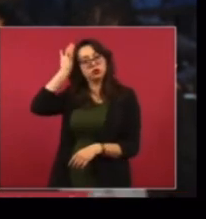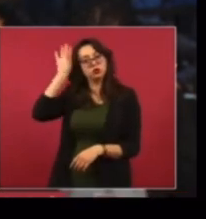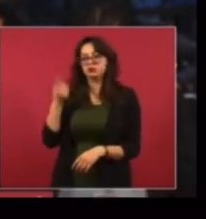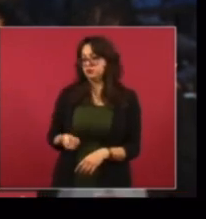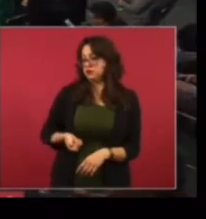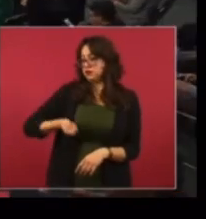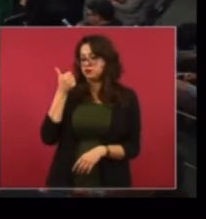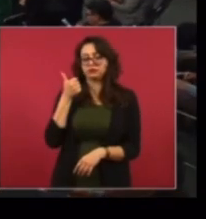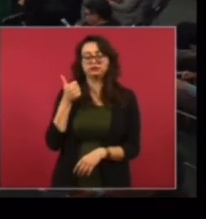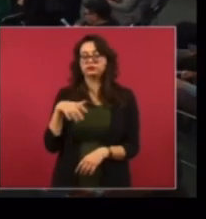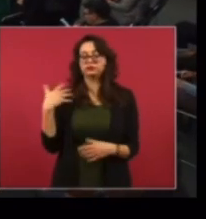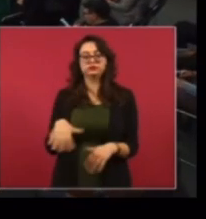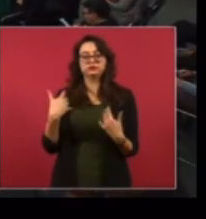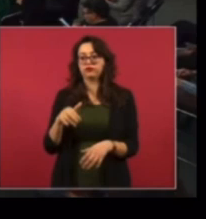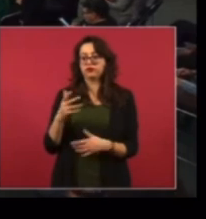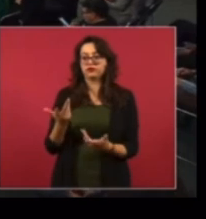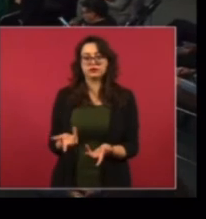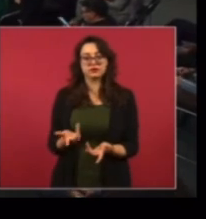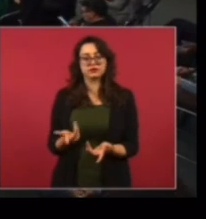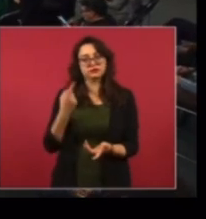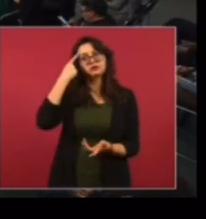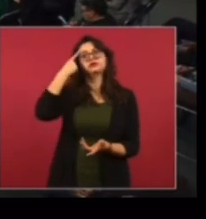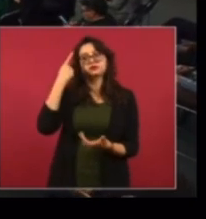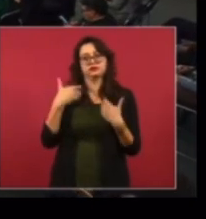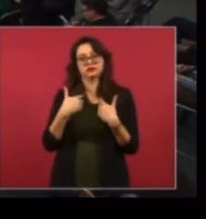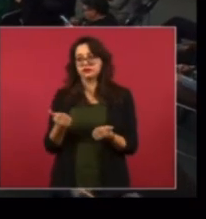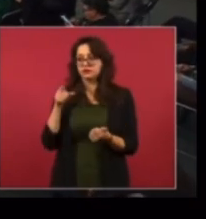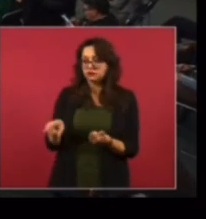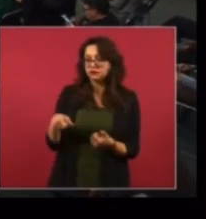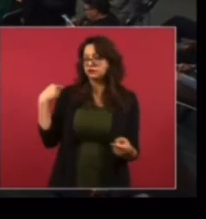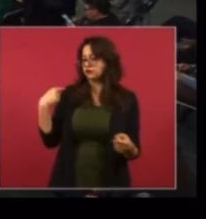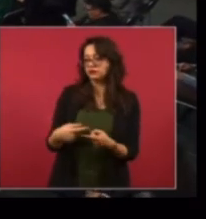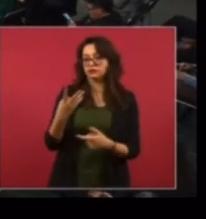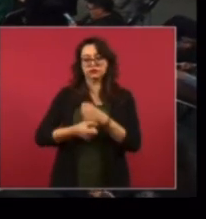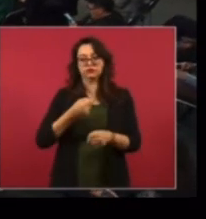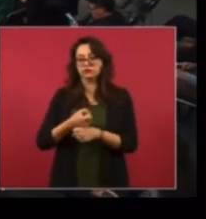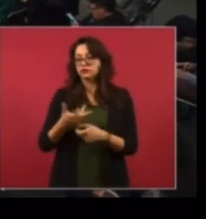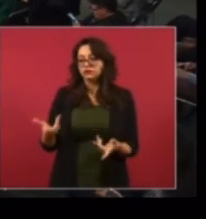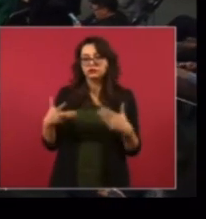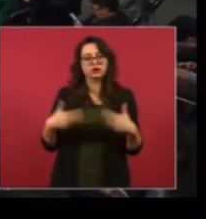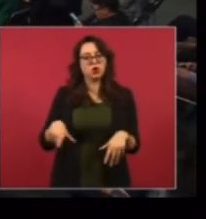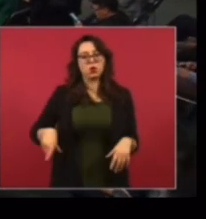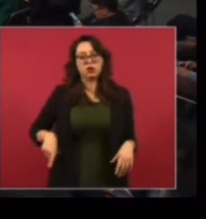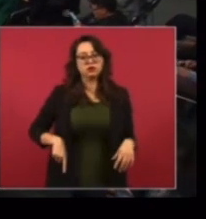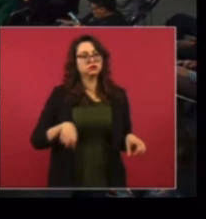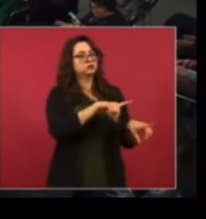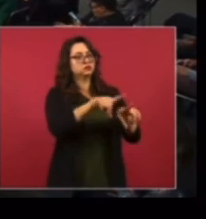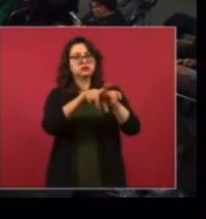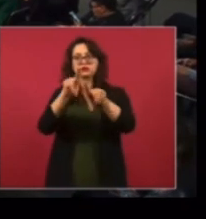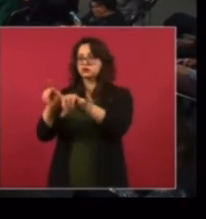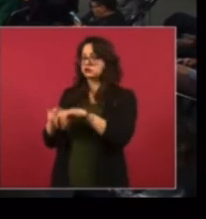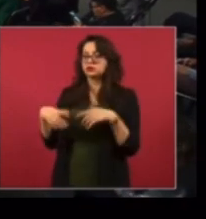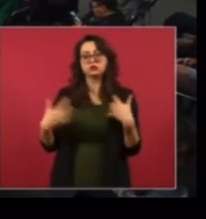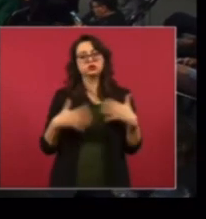de el país desde que se toma desde que se toma conciencia de los robos que lleva a cabo o los desvíos que llevan a cabo funcionarios o probables funcionarios